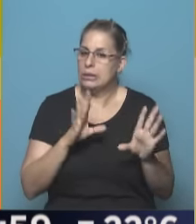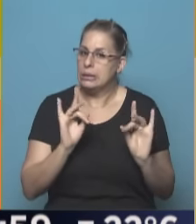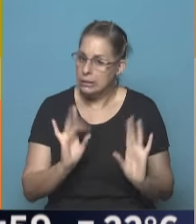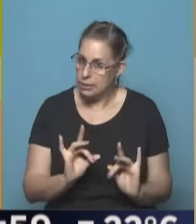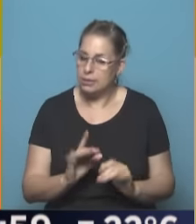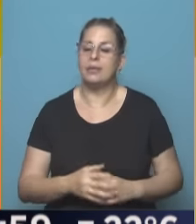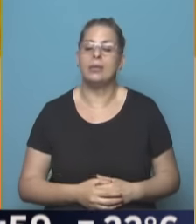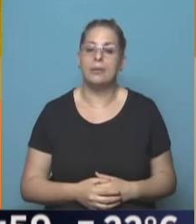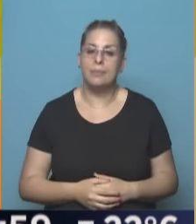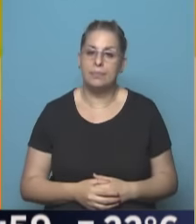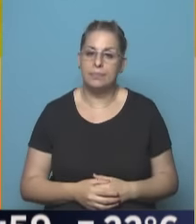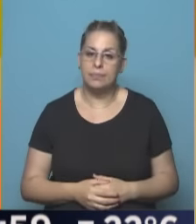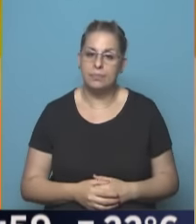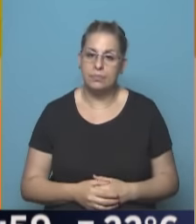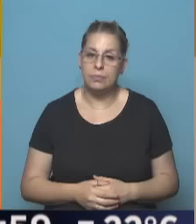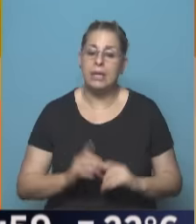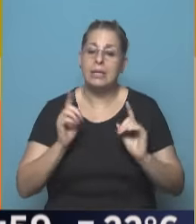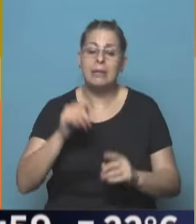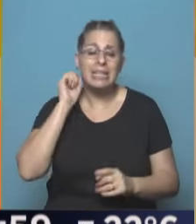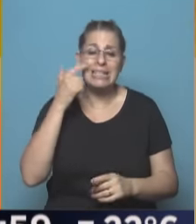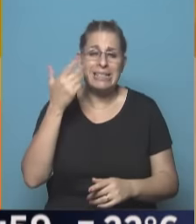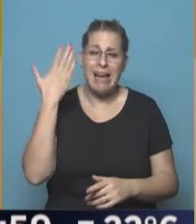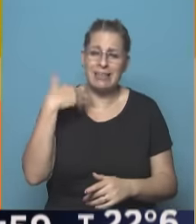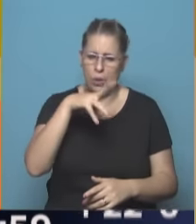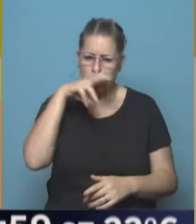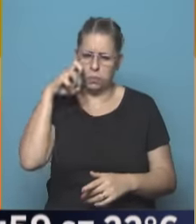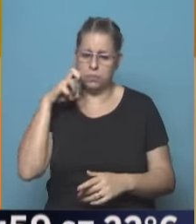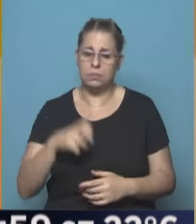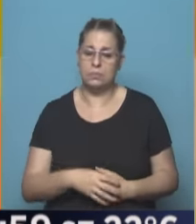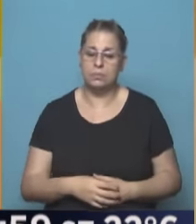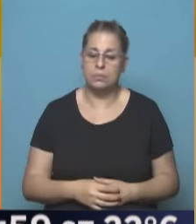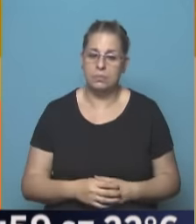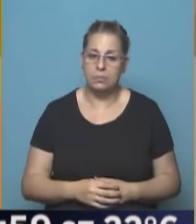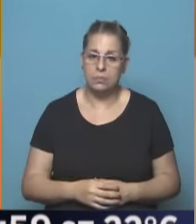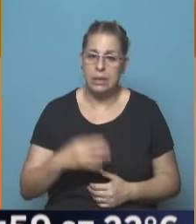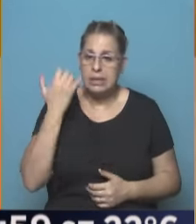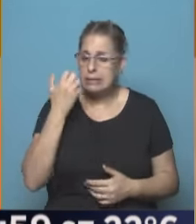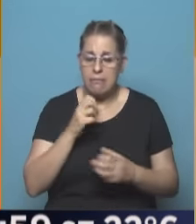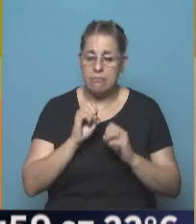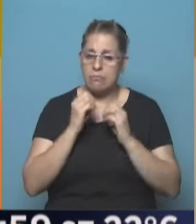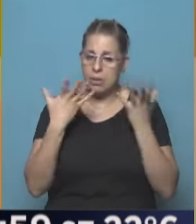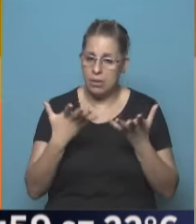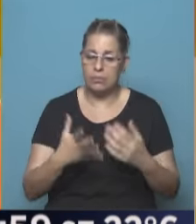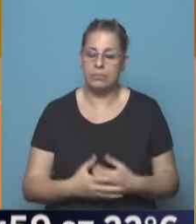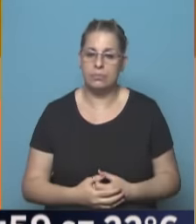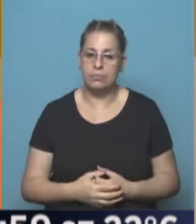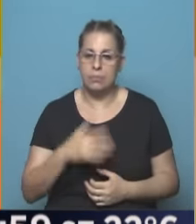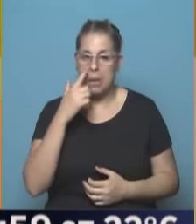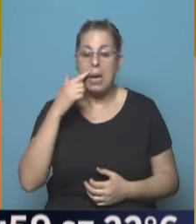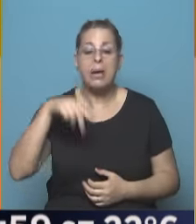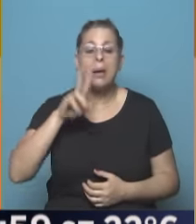y del gas lacrimógeno que habíamos aspirado un poco, ya recuperados. Allí estamos